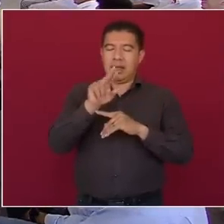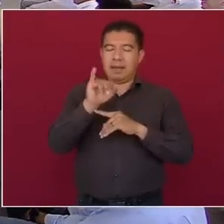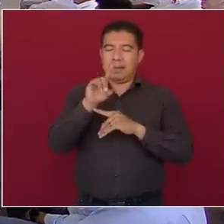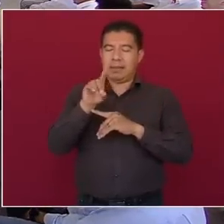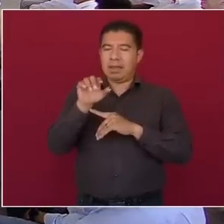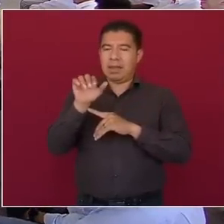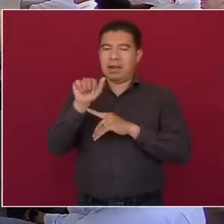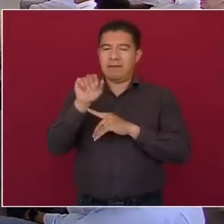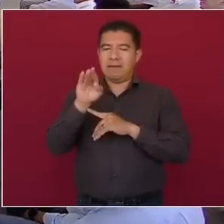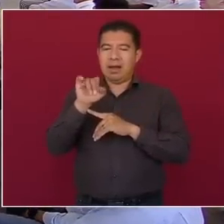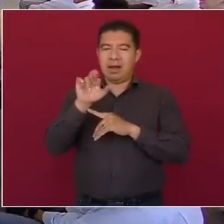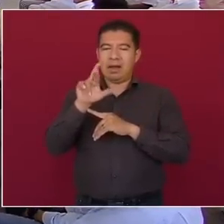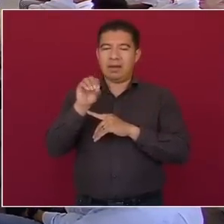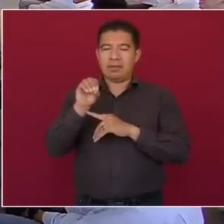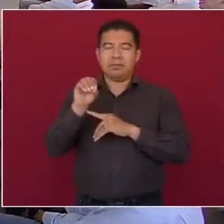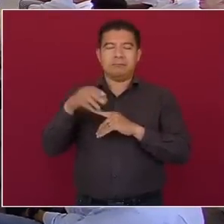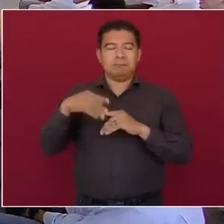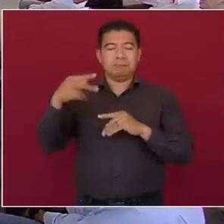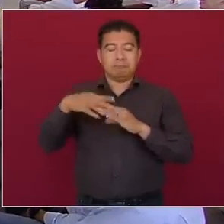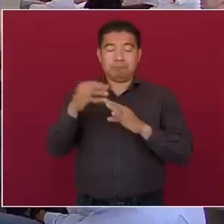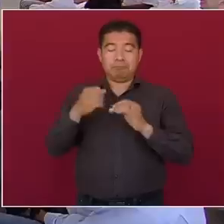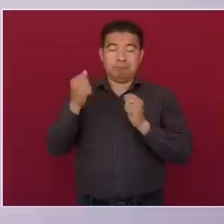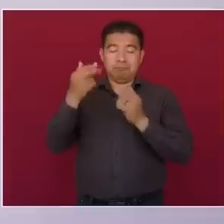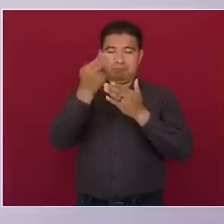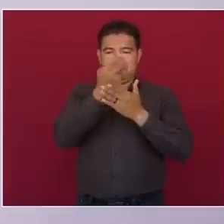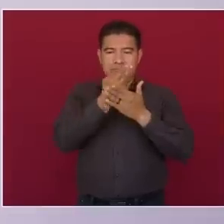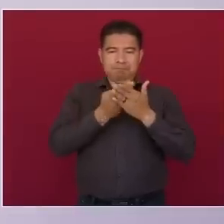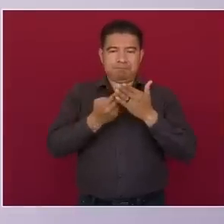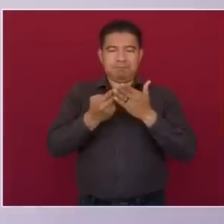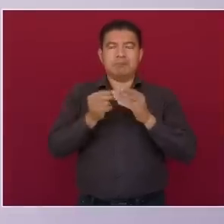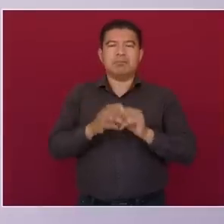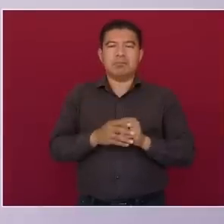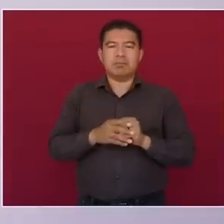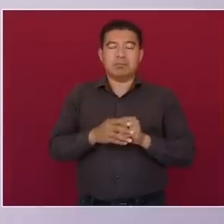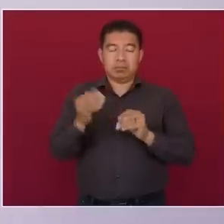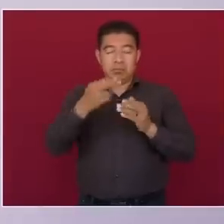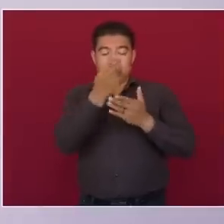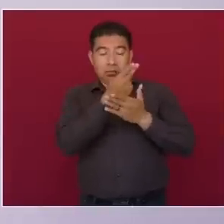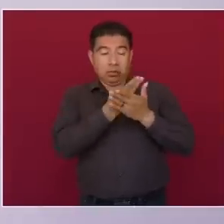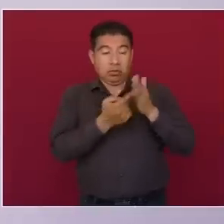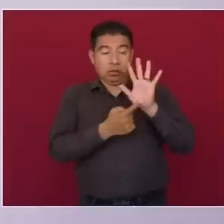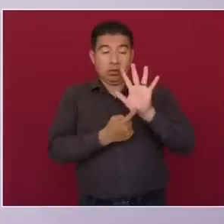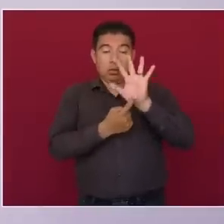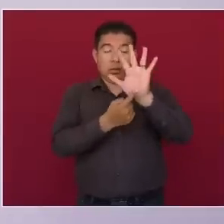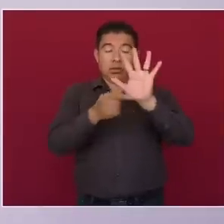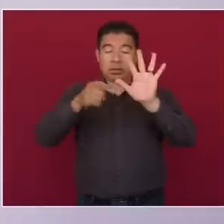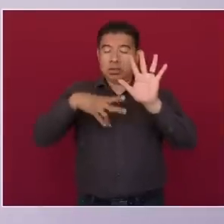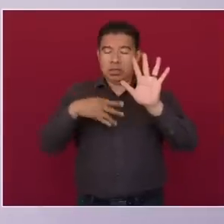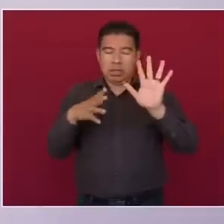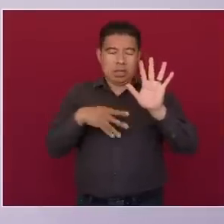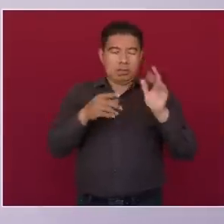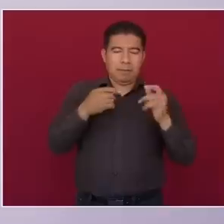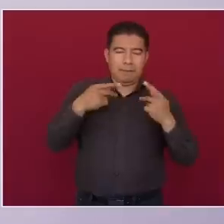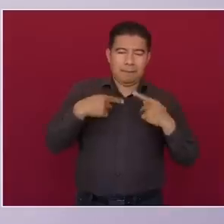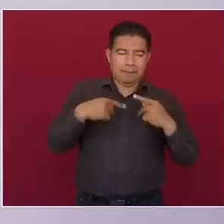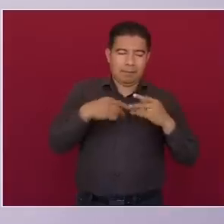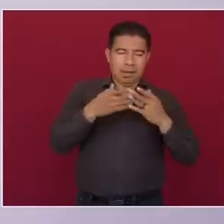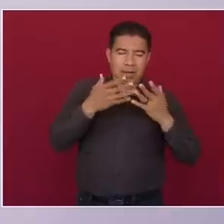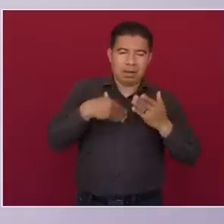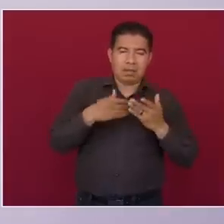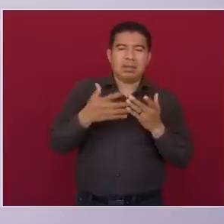En esta importante pieza se muestra el legado de un puente que une el espíritu obrero